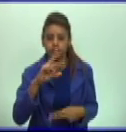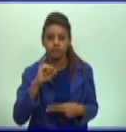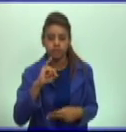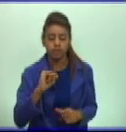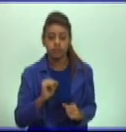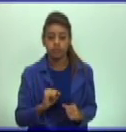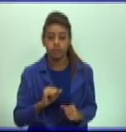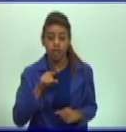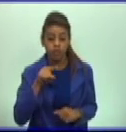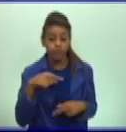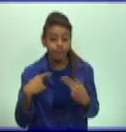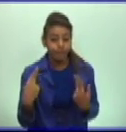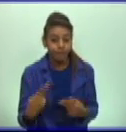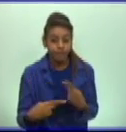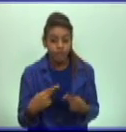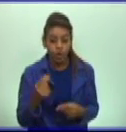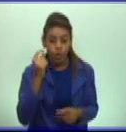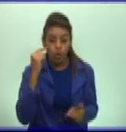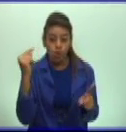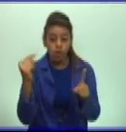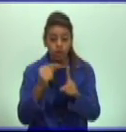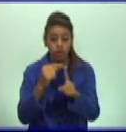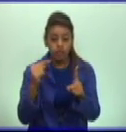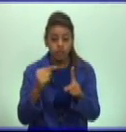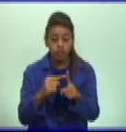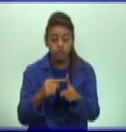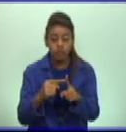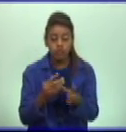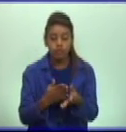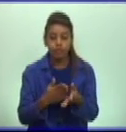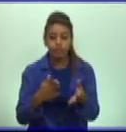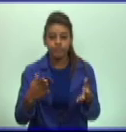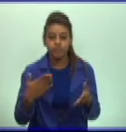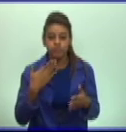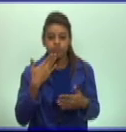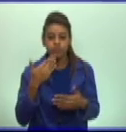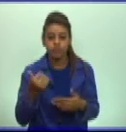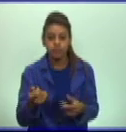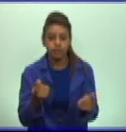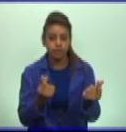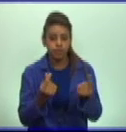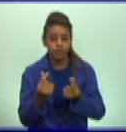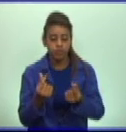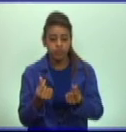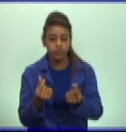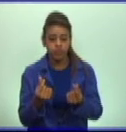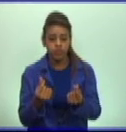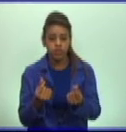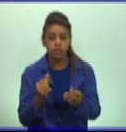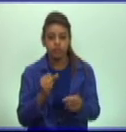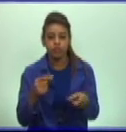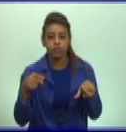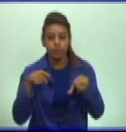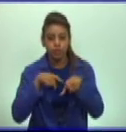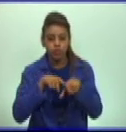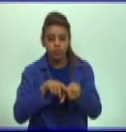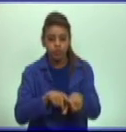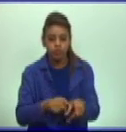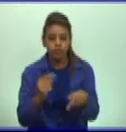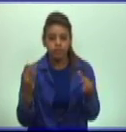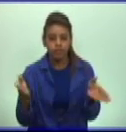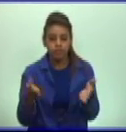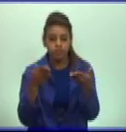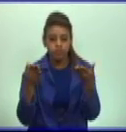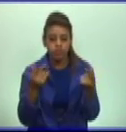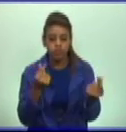cabo con el objetivo de lograr una mayor eficiencia económica, lograr la unidad entre el desarrollo